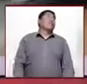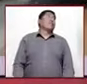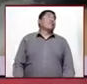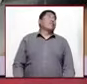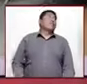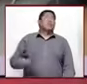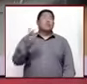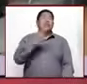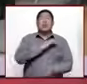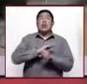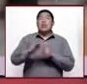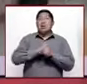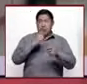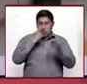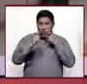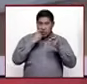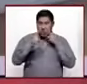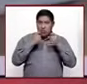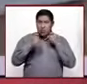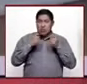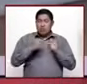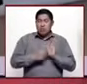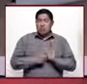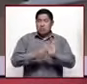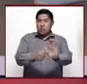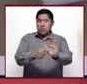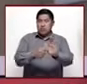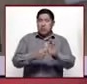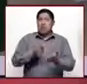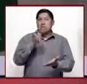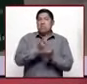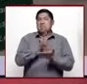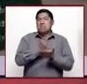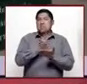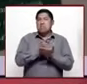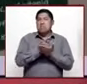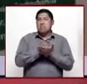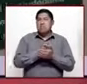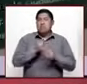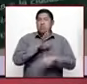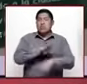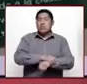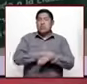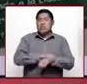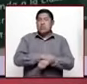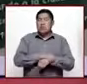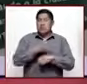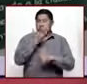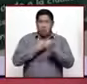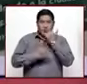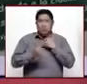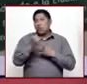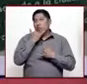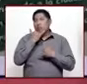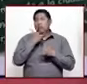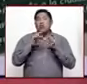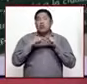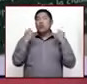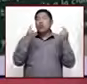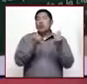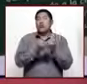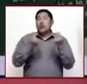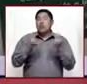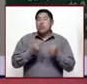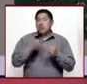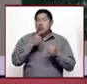El viceministro de Régimen Interior presentó a los acusados que fueron detenidos durante el mega operativo, integrantes de la banda